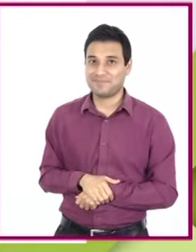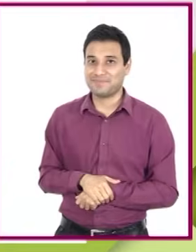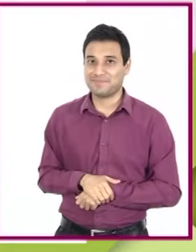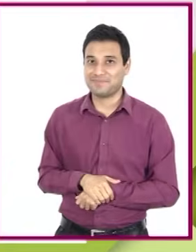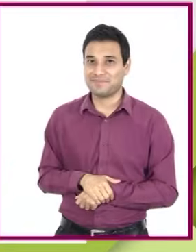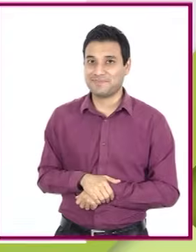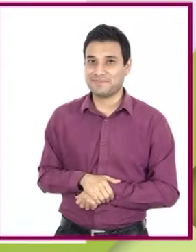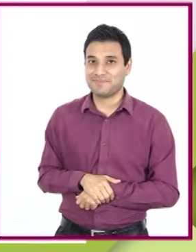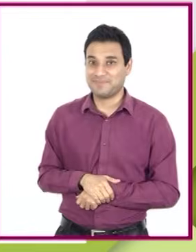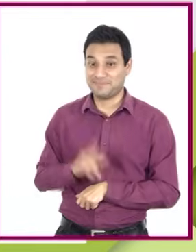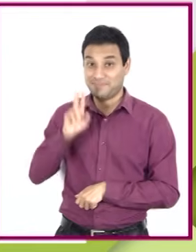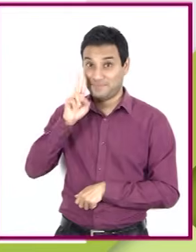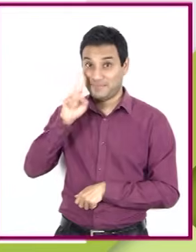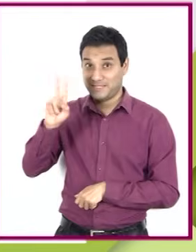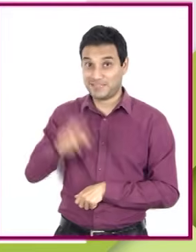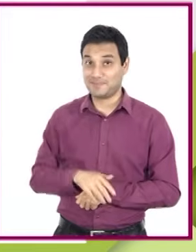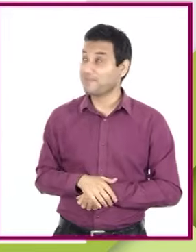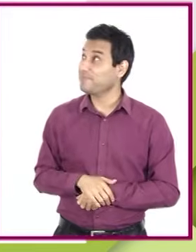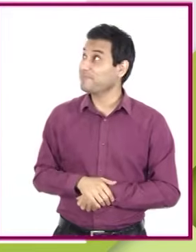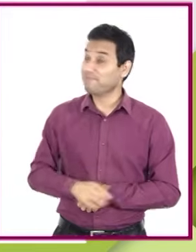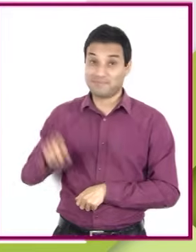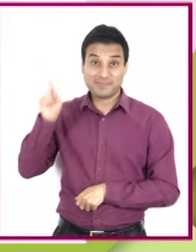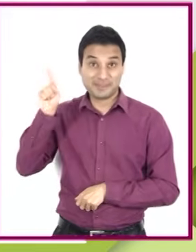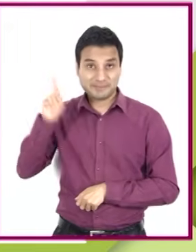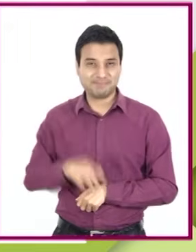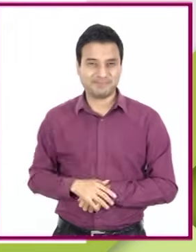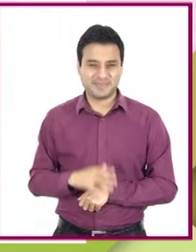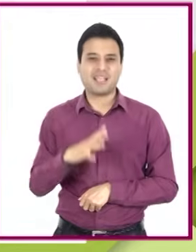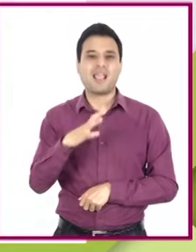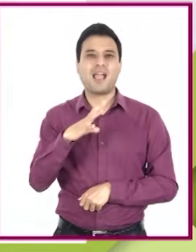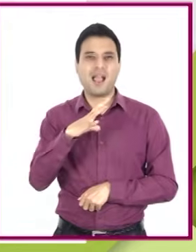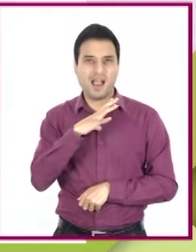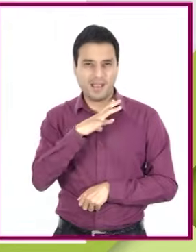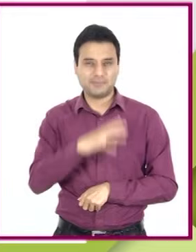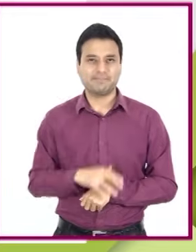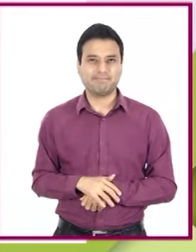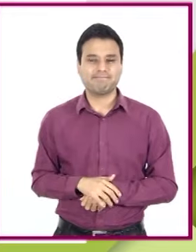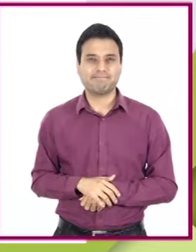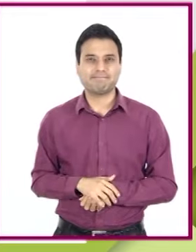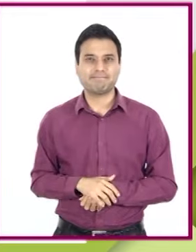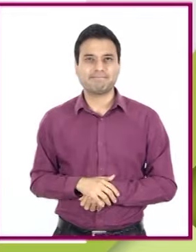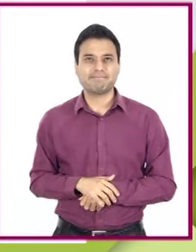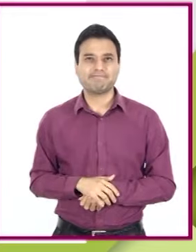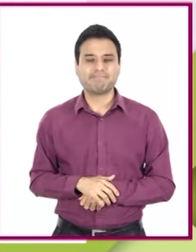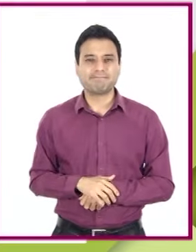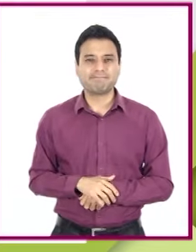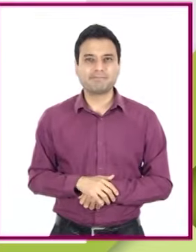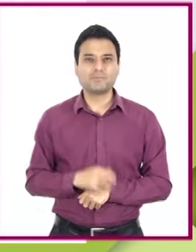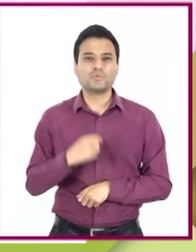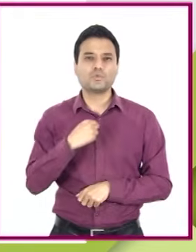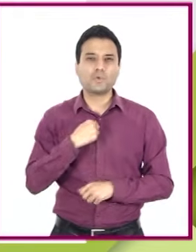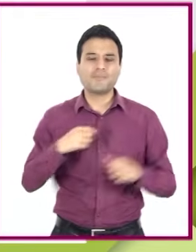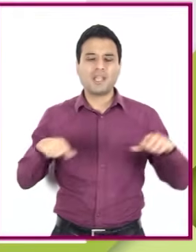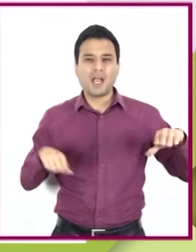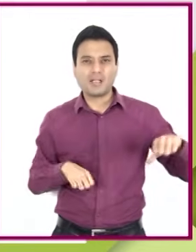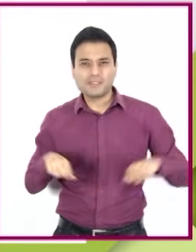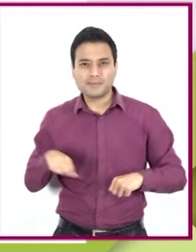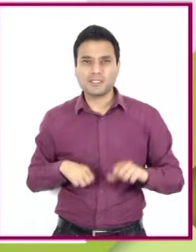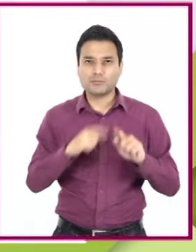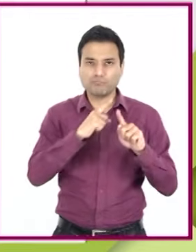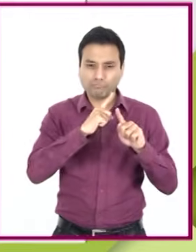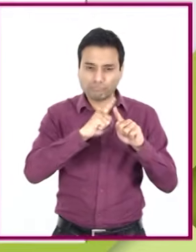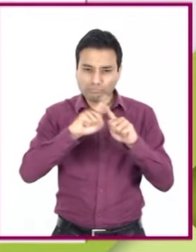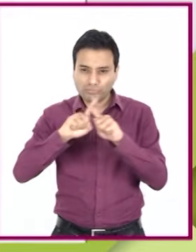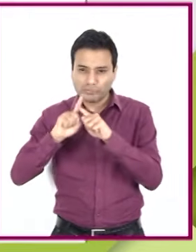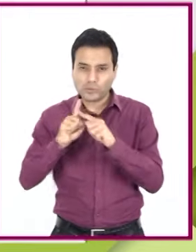Como pueden ver, en las filas de este cronograma se colocó todo lo que nuestro acompañante debe hacer para terminar su